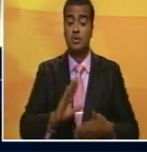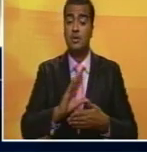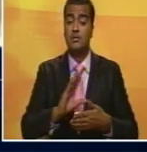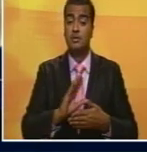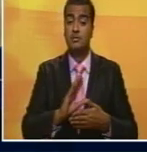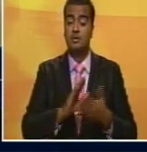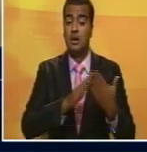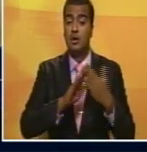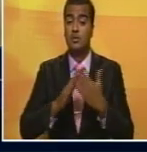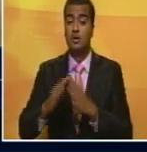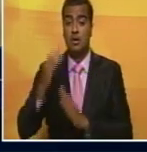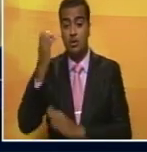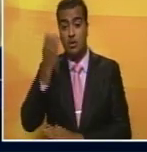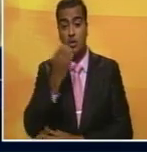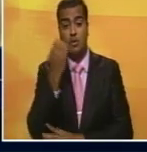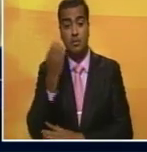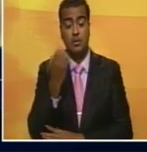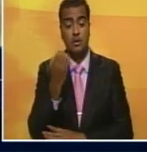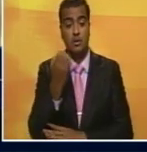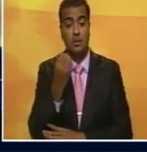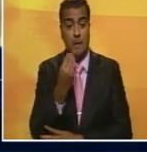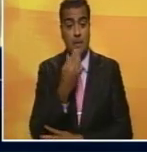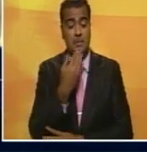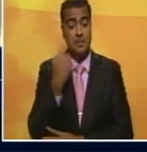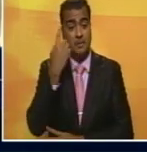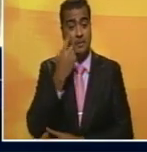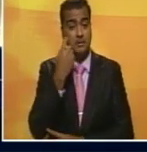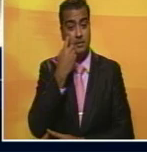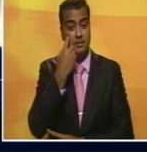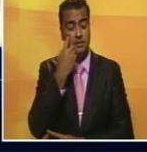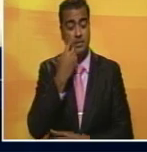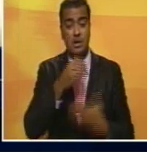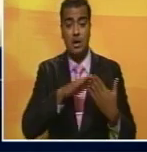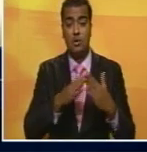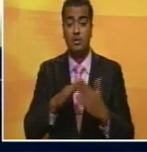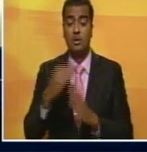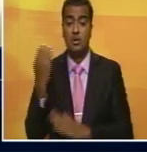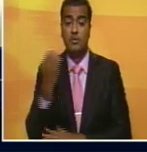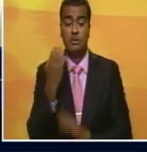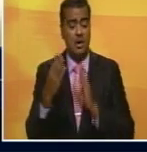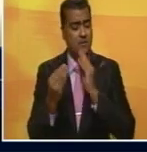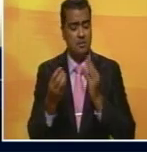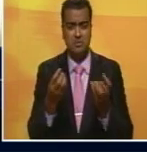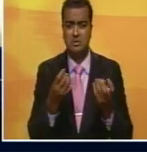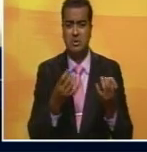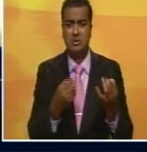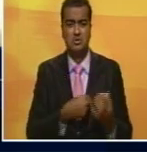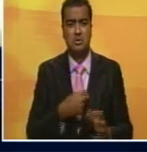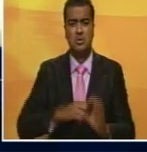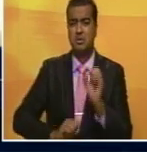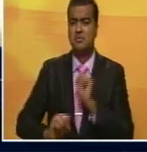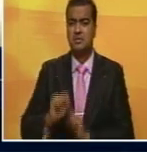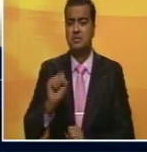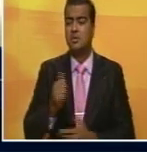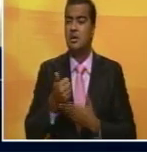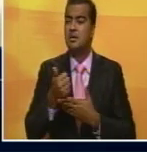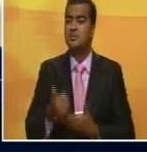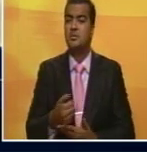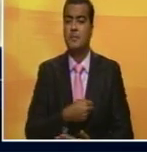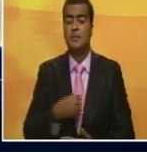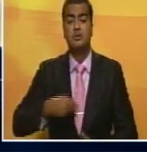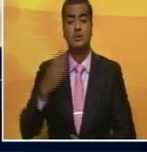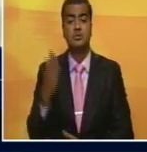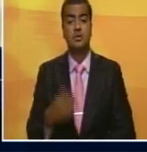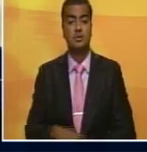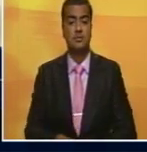Comunidad Europea, a que nos dejen pensar. Los de la Comunidad Europea sí hablan muchas cosas, de que nos defienden, de que nos ayudan, de que nos